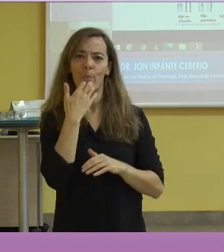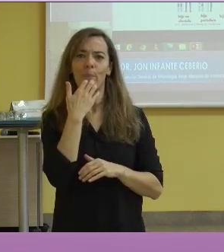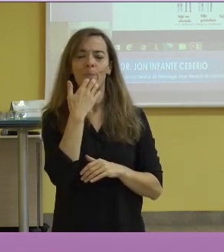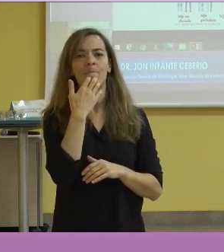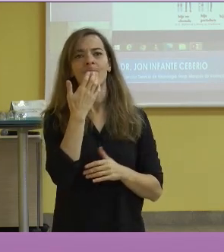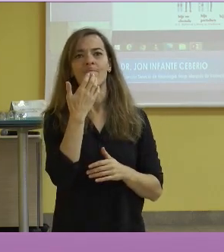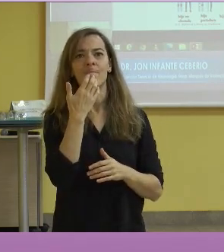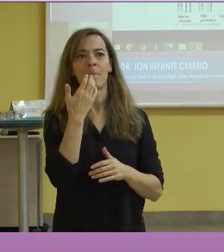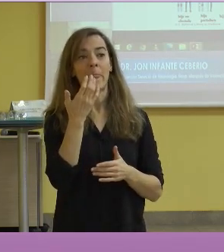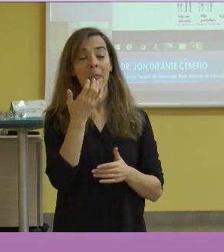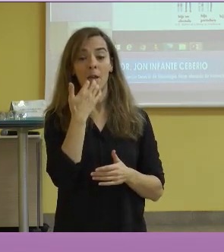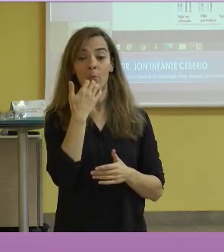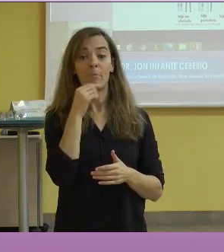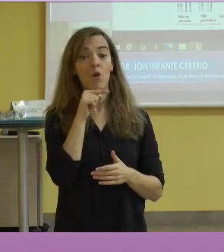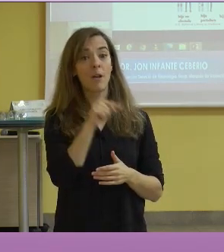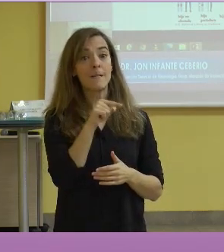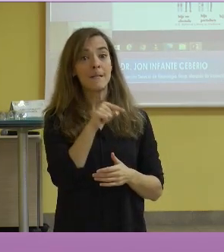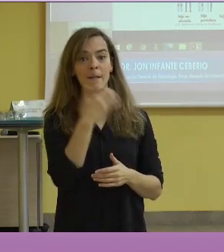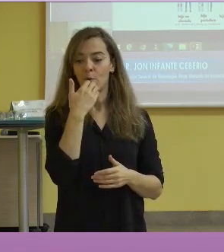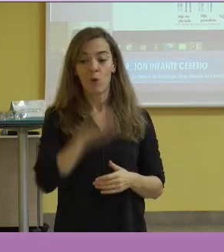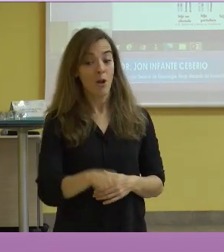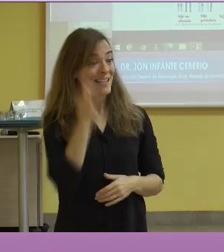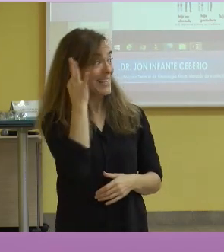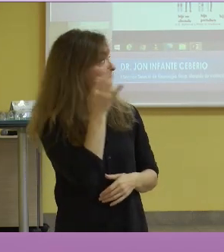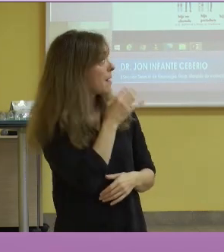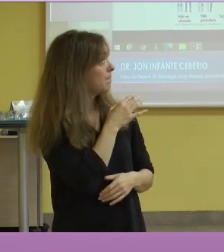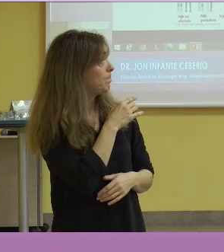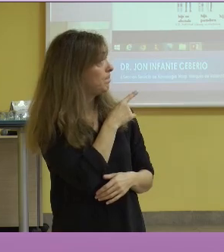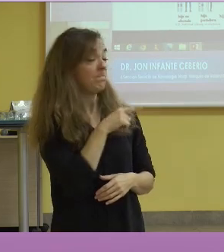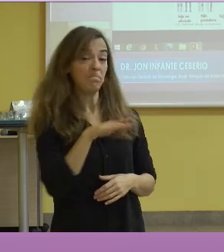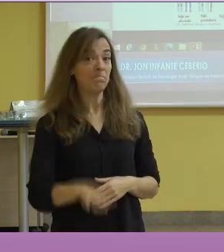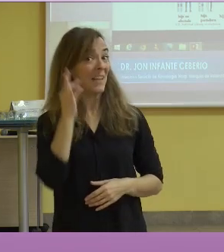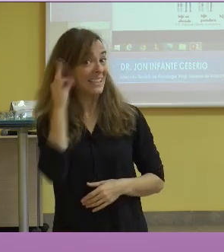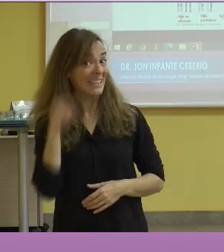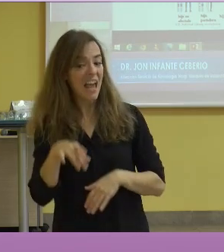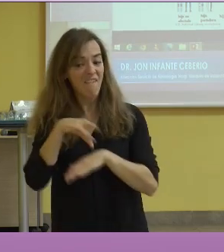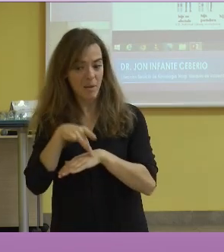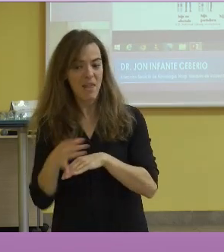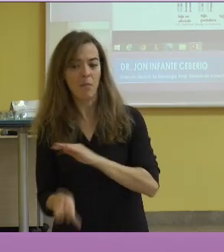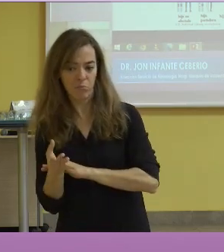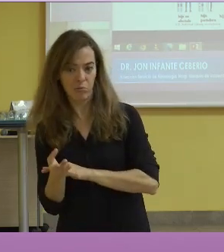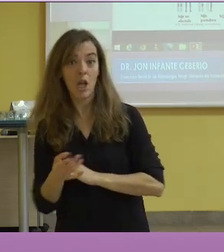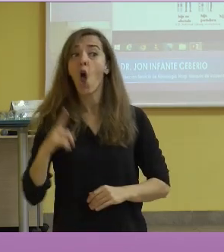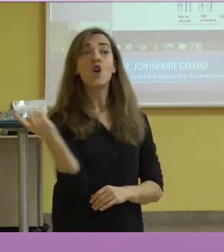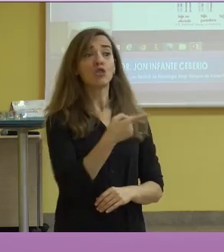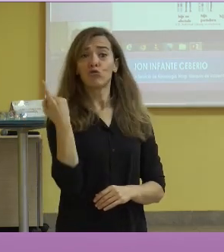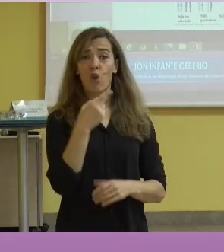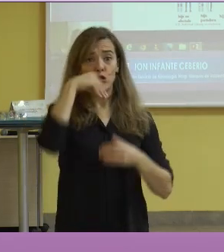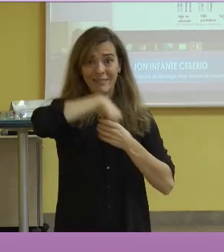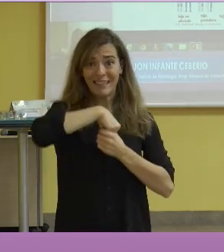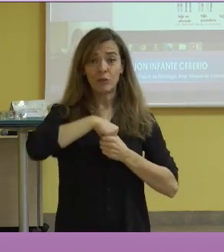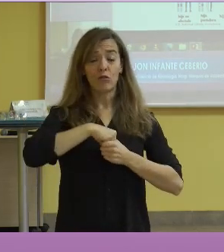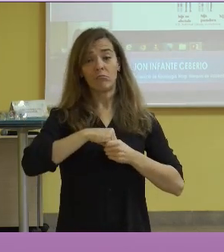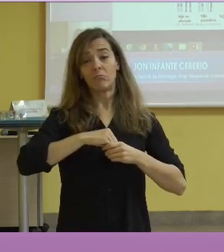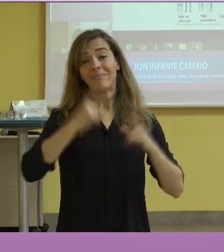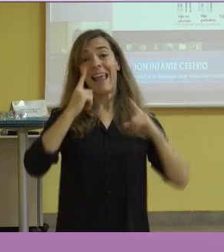para que se desarrolle, en esta familia tenemos a la niña, ¿no?, que ha desarrollado una enfermedad, ¿vale? Todos tenemos dos copias de cada uno de los